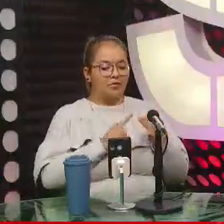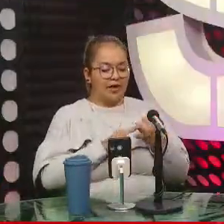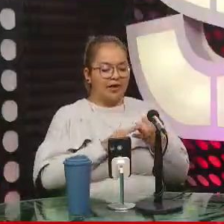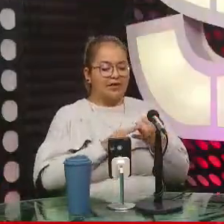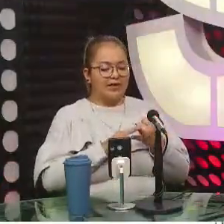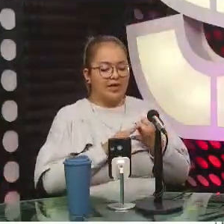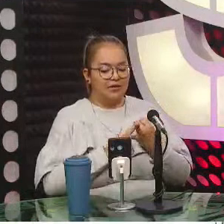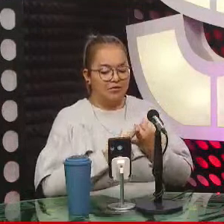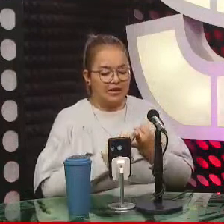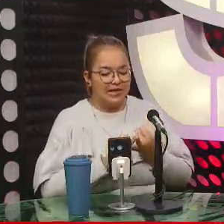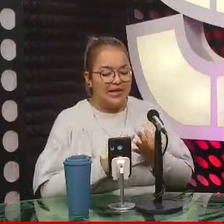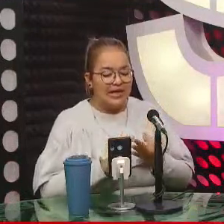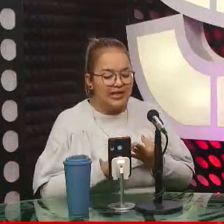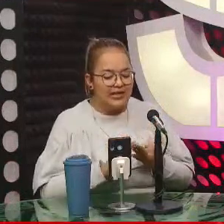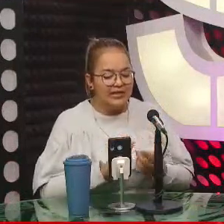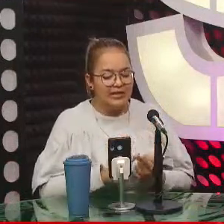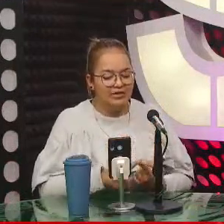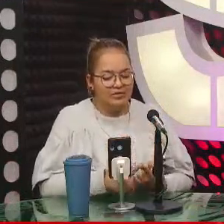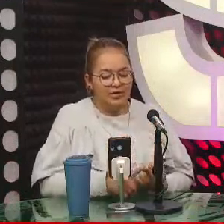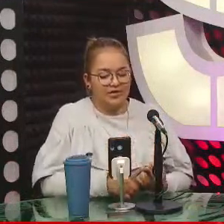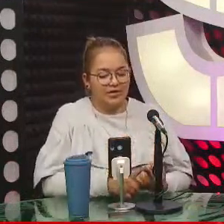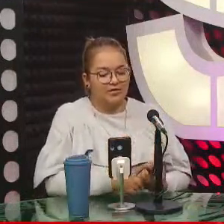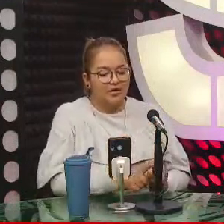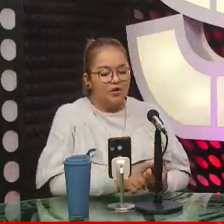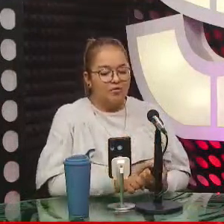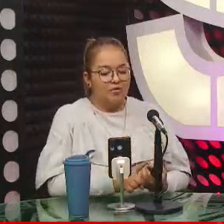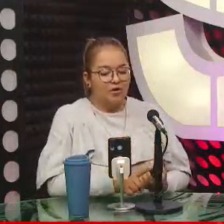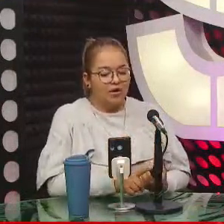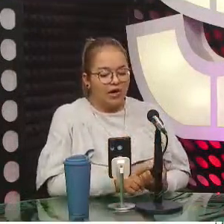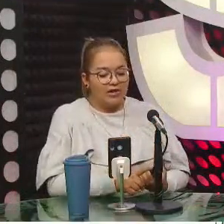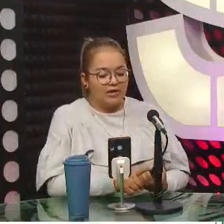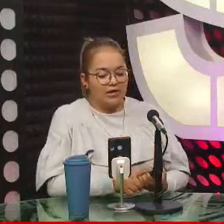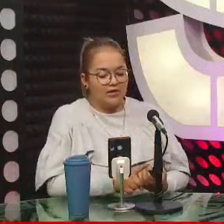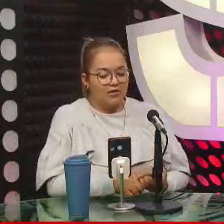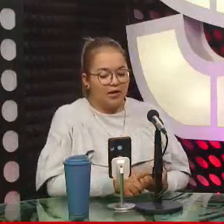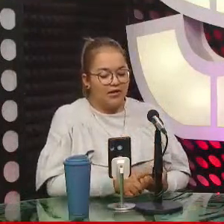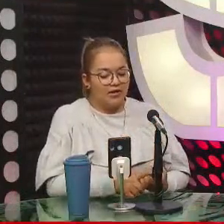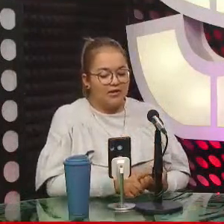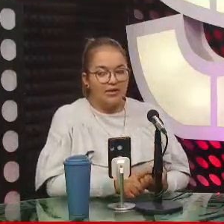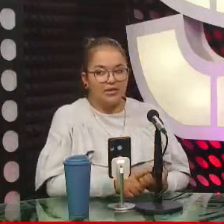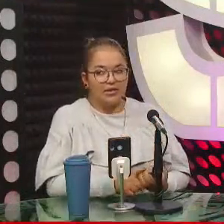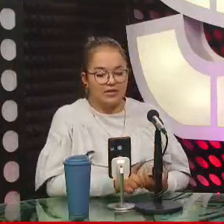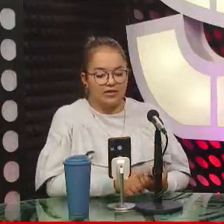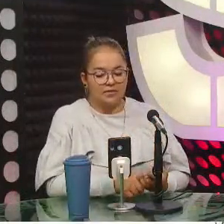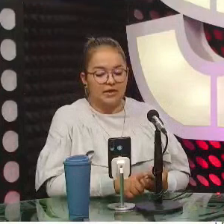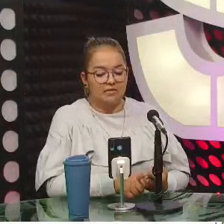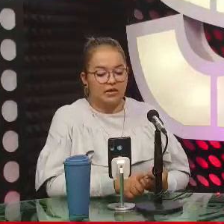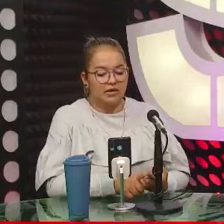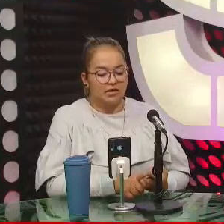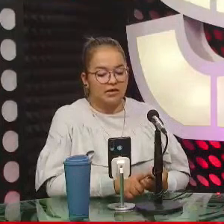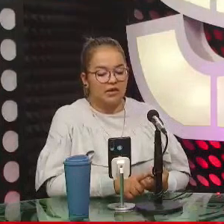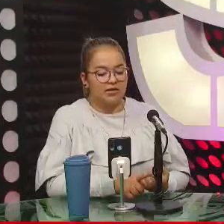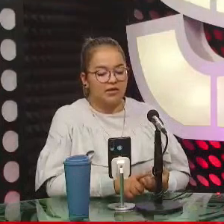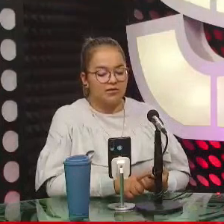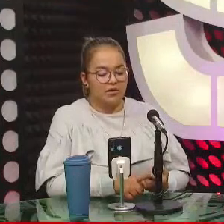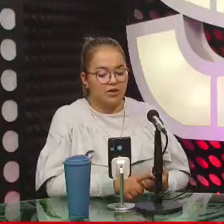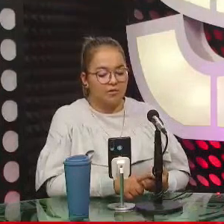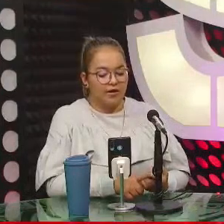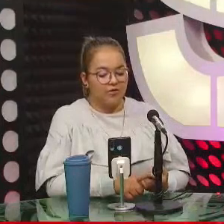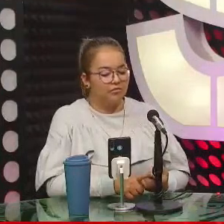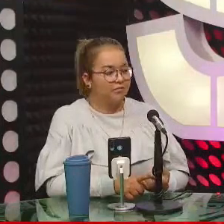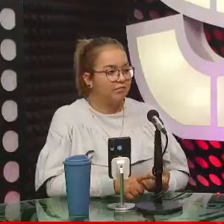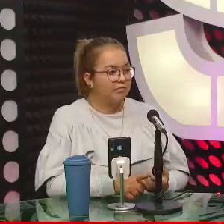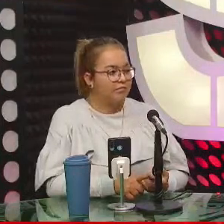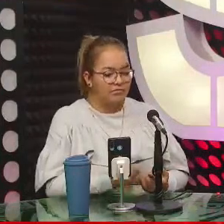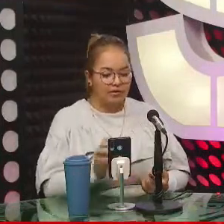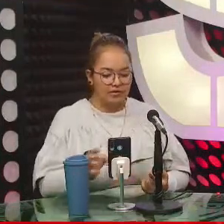Hombres, mujeres, adultas, niñas y niños marcharon por las calles de Juárez, 16 de septiembre, y el andador 5 Oye, de